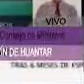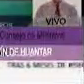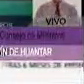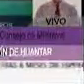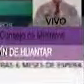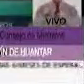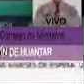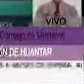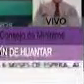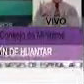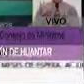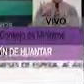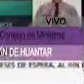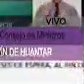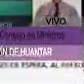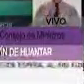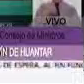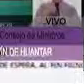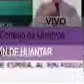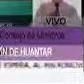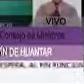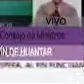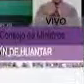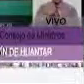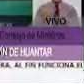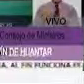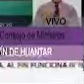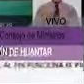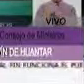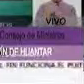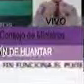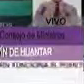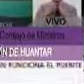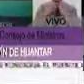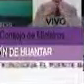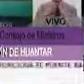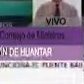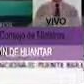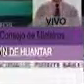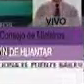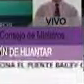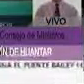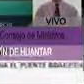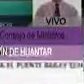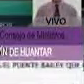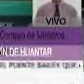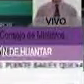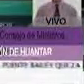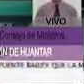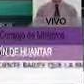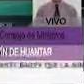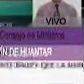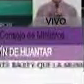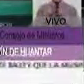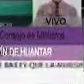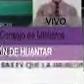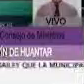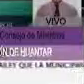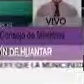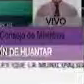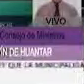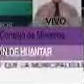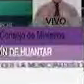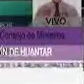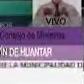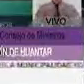Esa reunión, a la cual entramos por la puerta principal del Palacio de Justicia, a donde